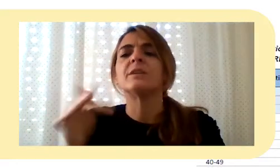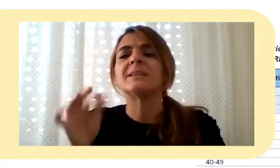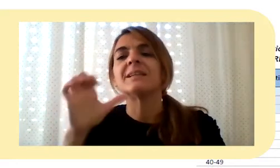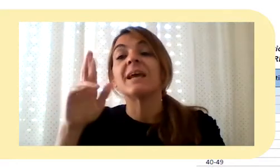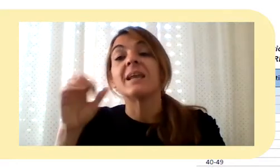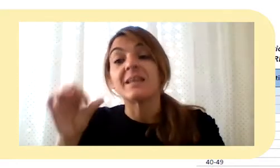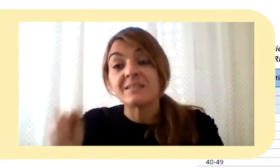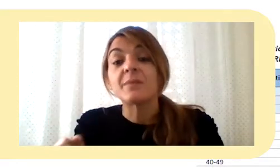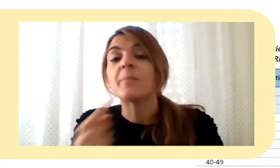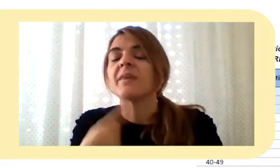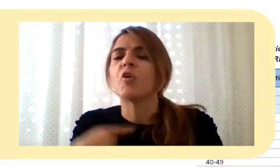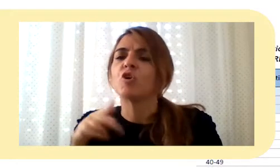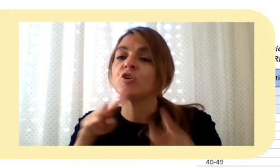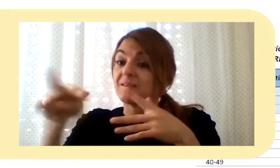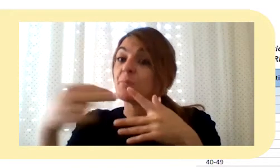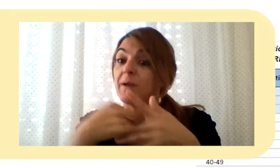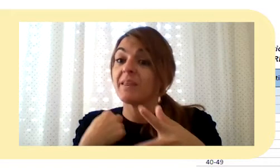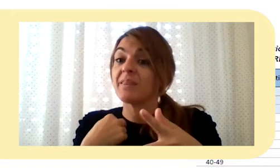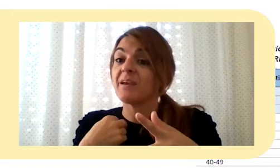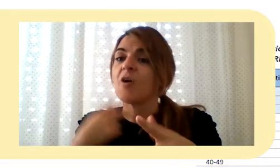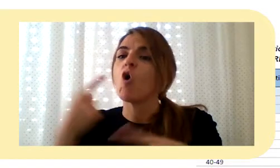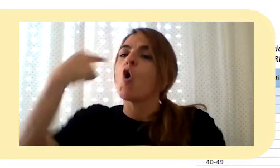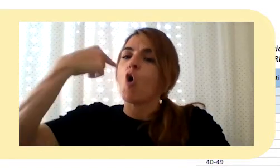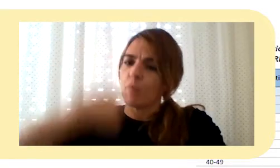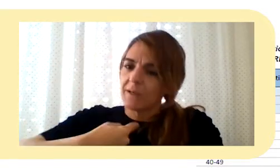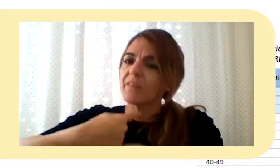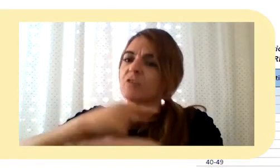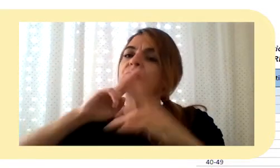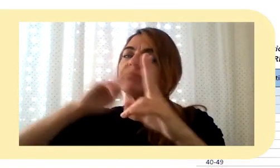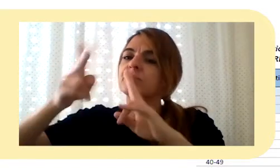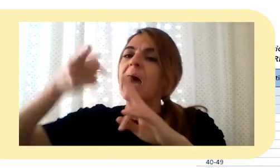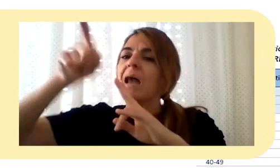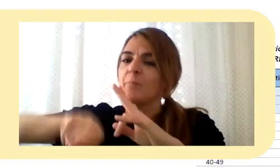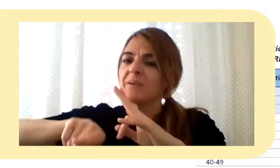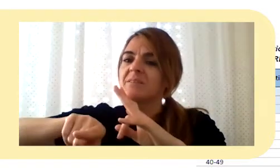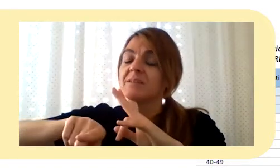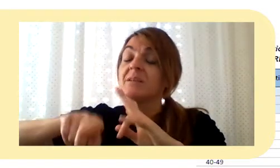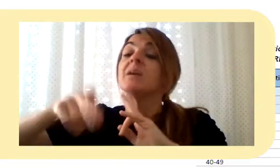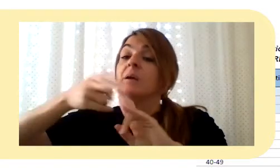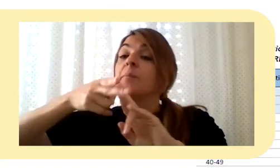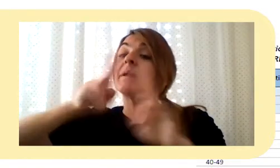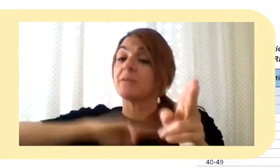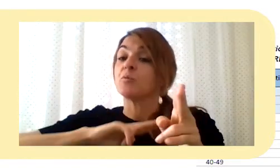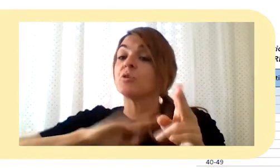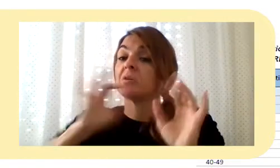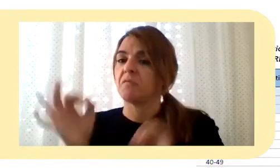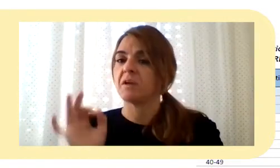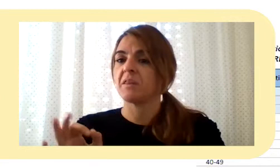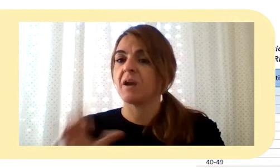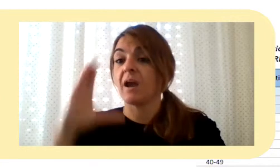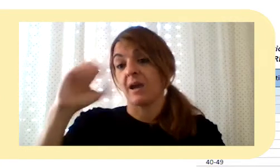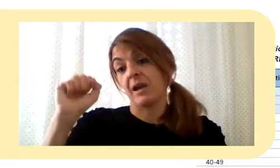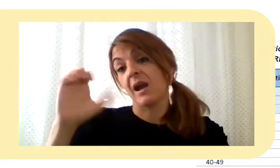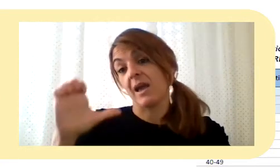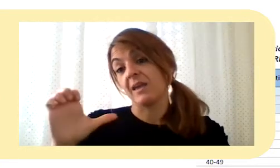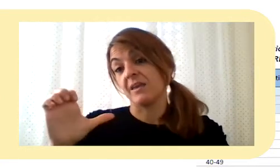que es Transparencia. Así lo hice porque hay obligación de responderte al mes. Y efectivamente me respondieron al mes. El CAES, el centro